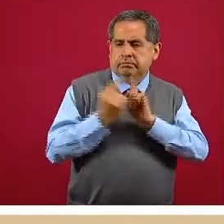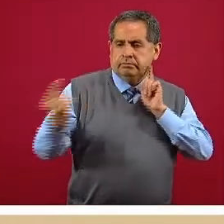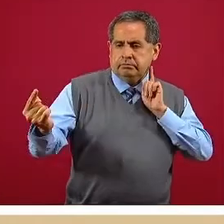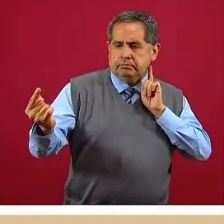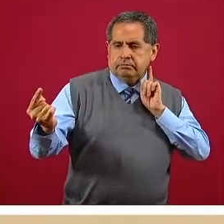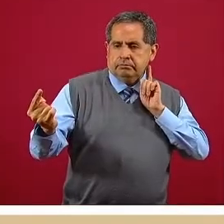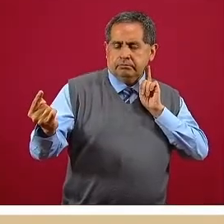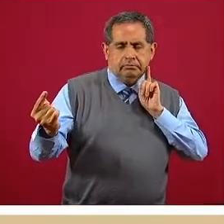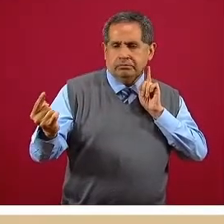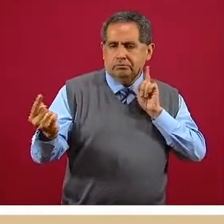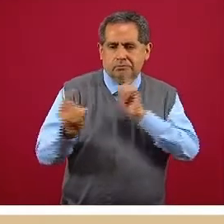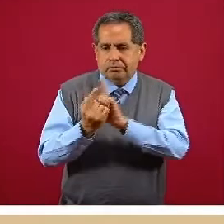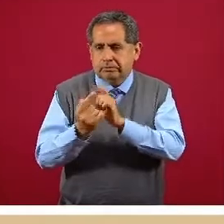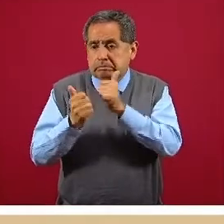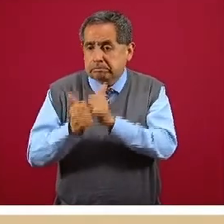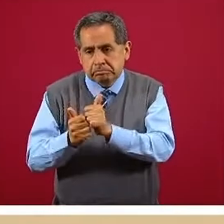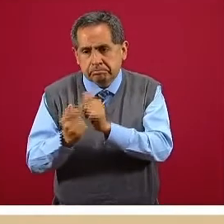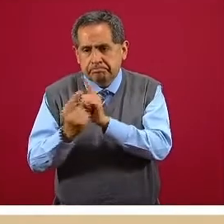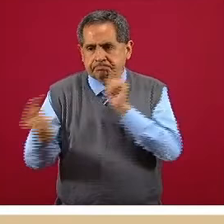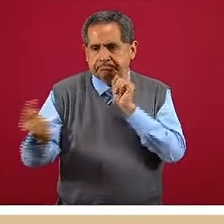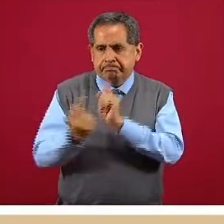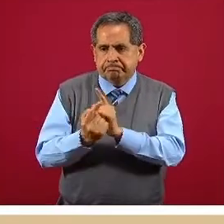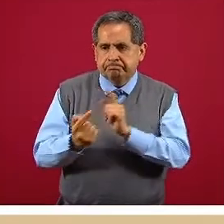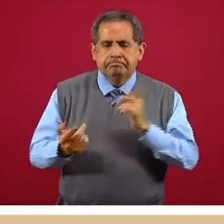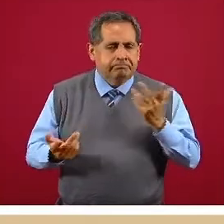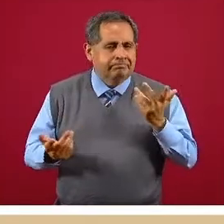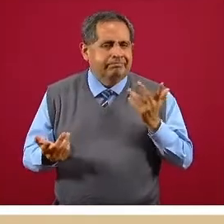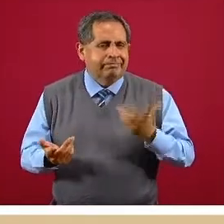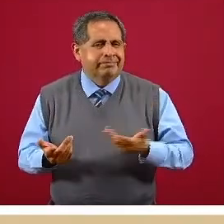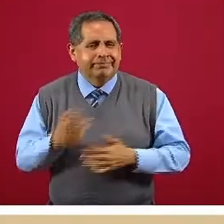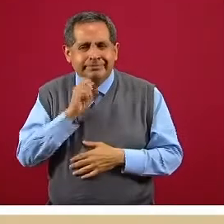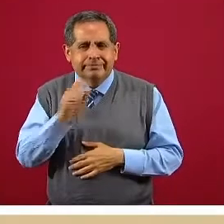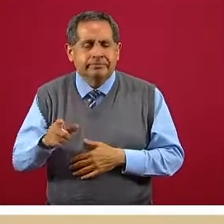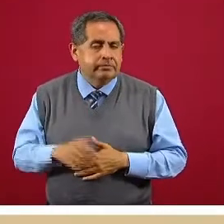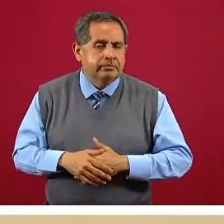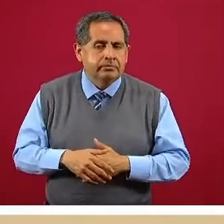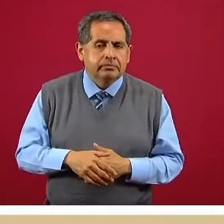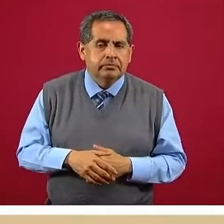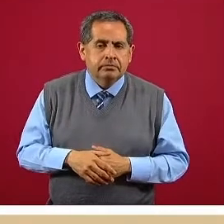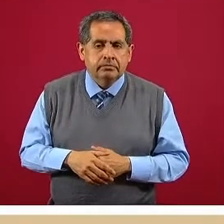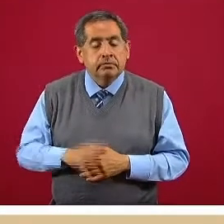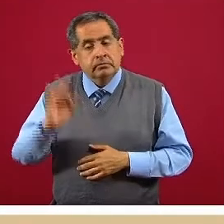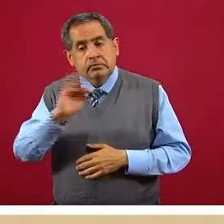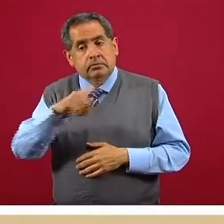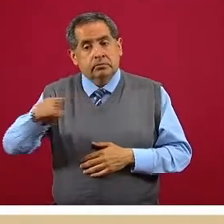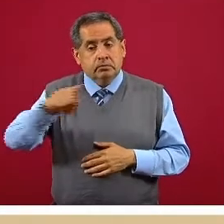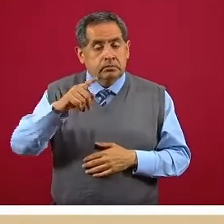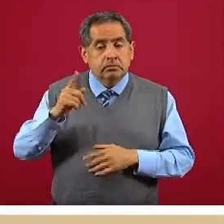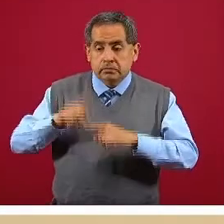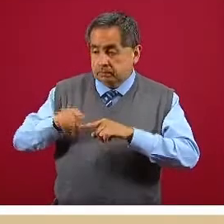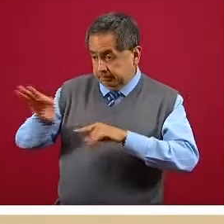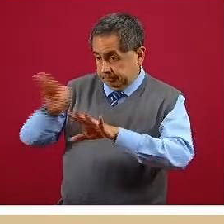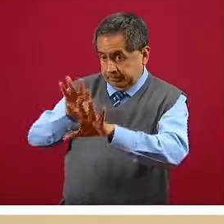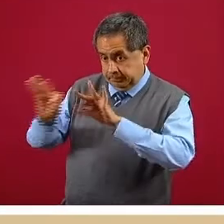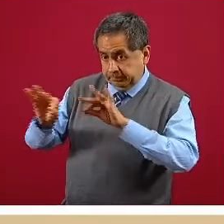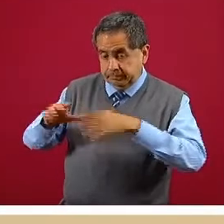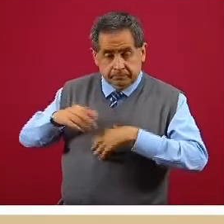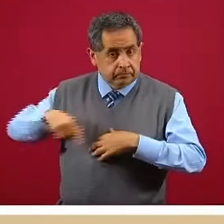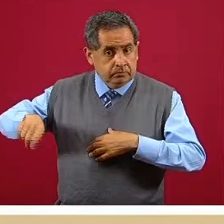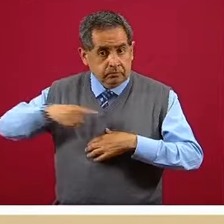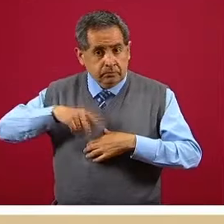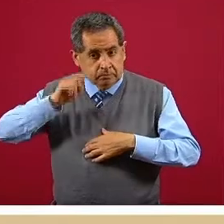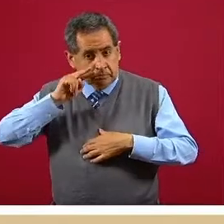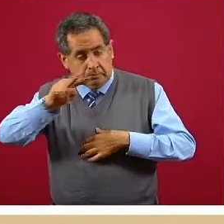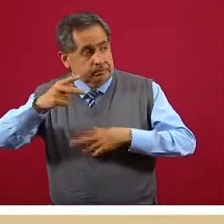sigue, por favor. Bueno, y para quien haya sido seleccionado y de los que nos